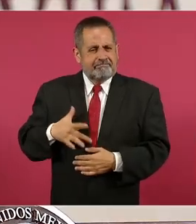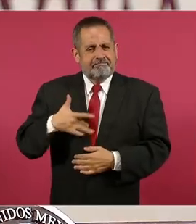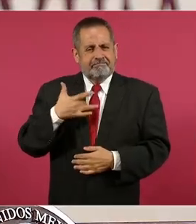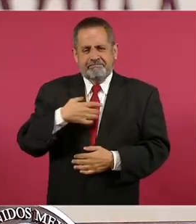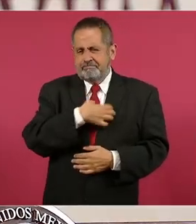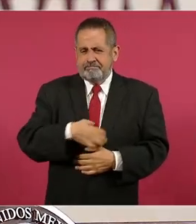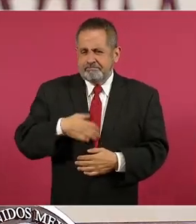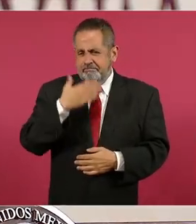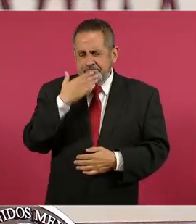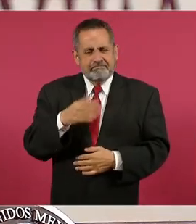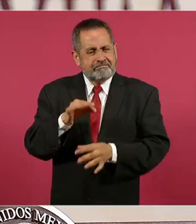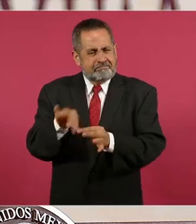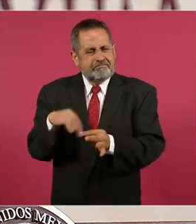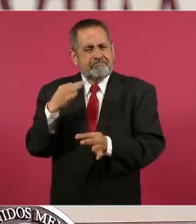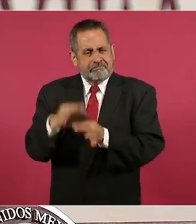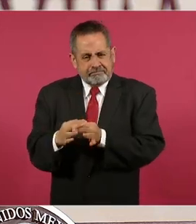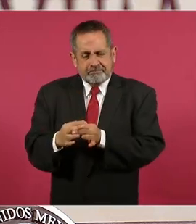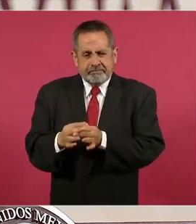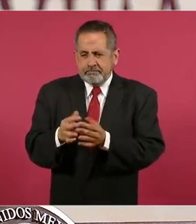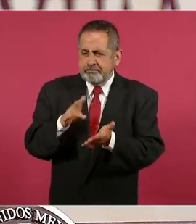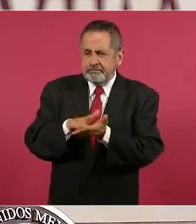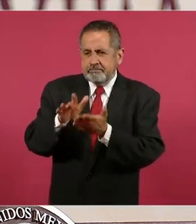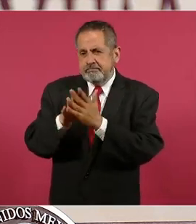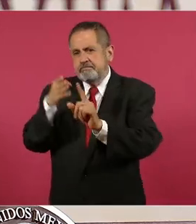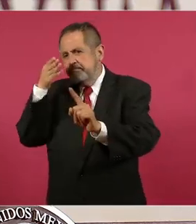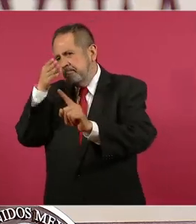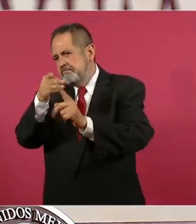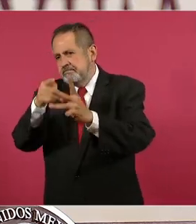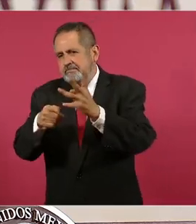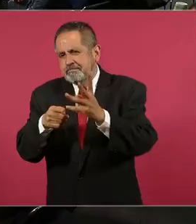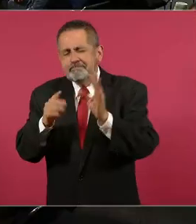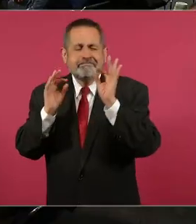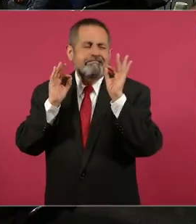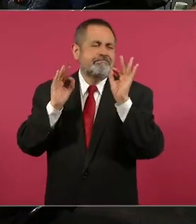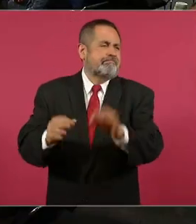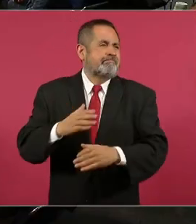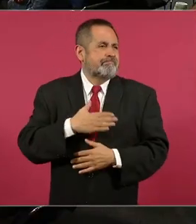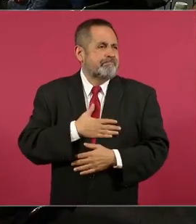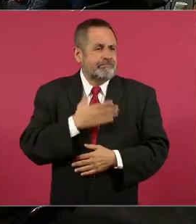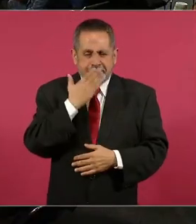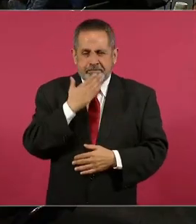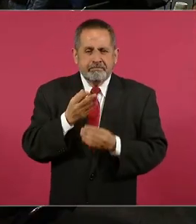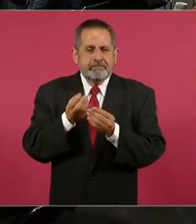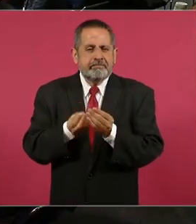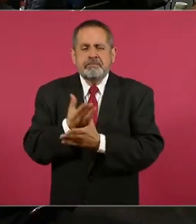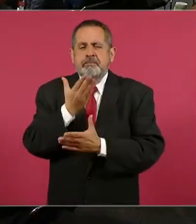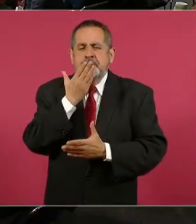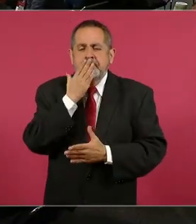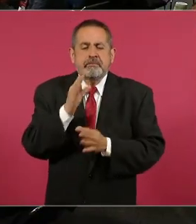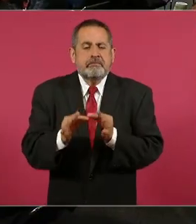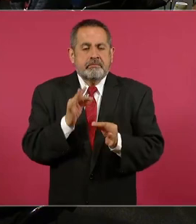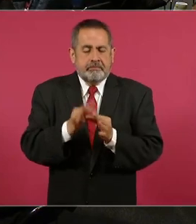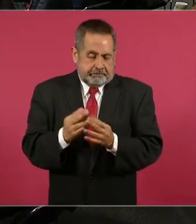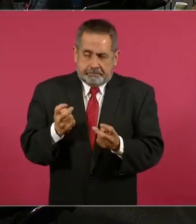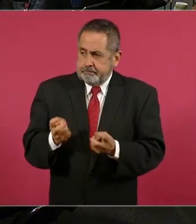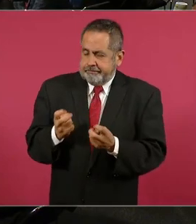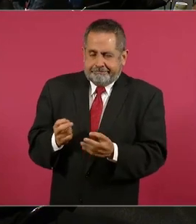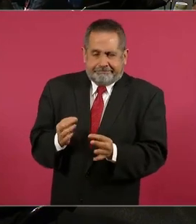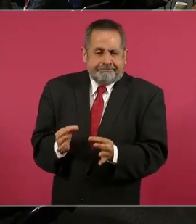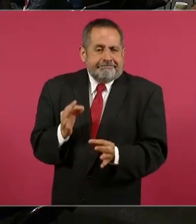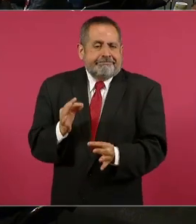poder llevarlas a cabo y tener objetivos satisfactorios o resultados satisfactorios, como en este